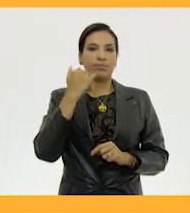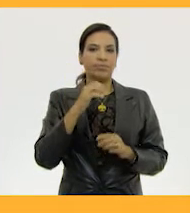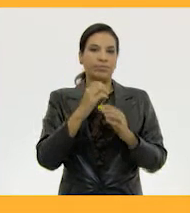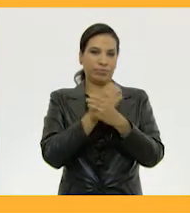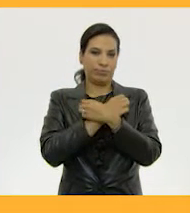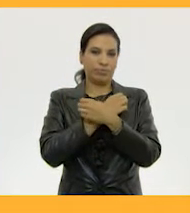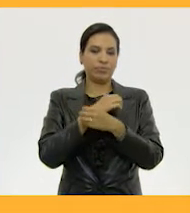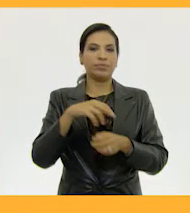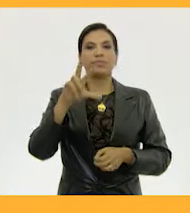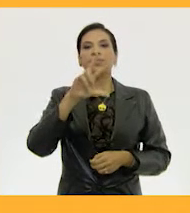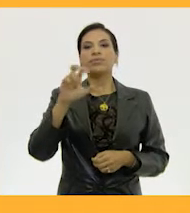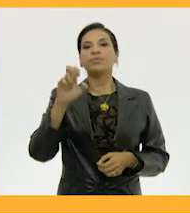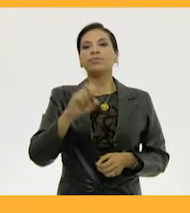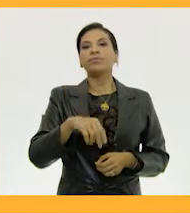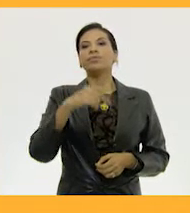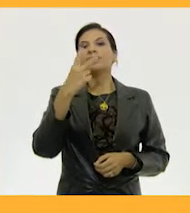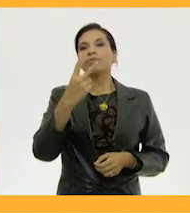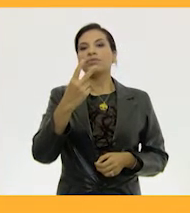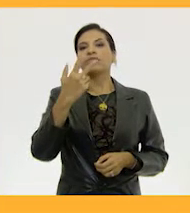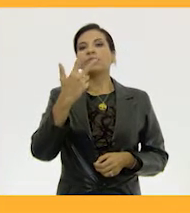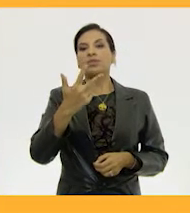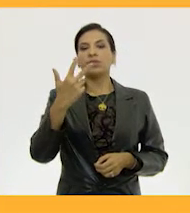Educatel,